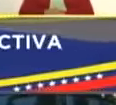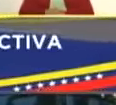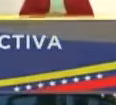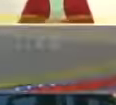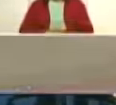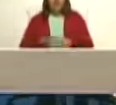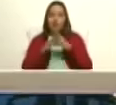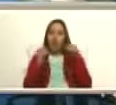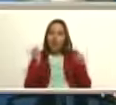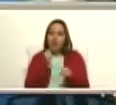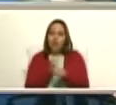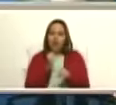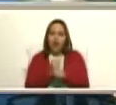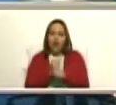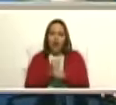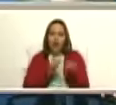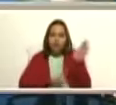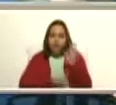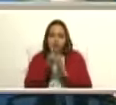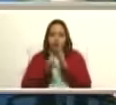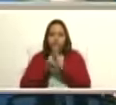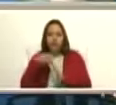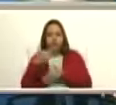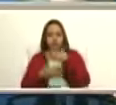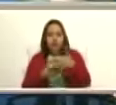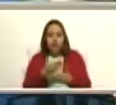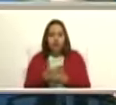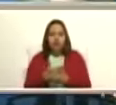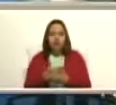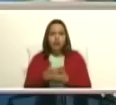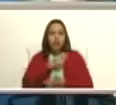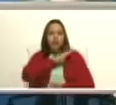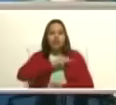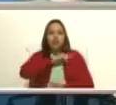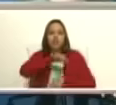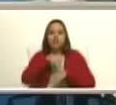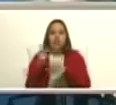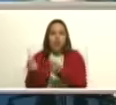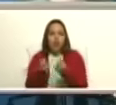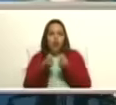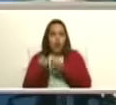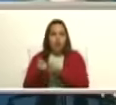todo el trabajo que se viene haciendo en el Consejo Nacional de Economía,